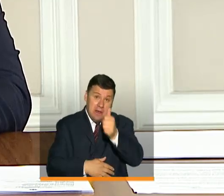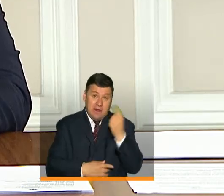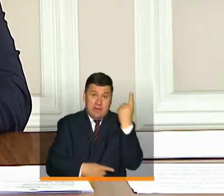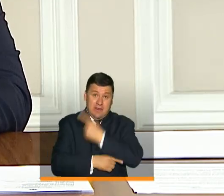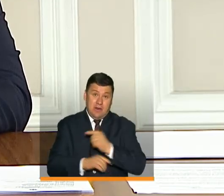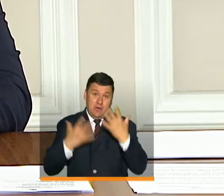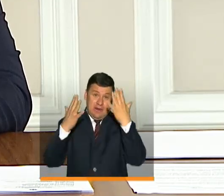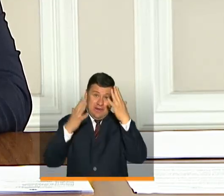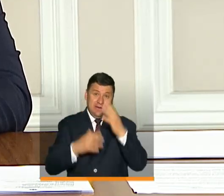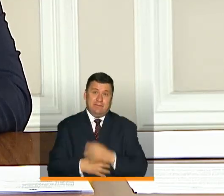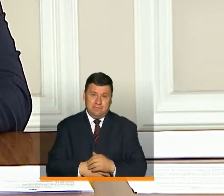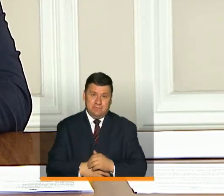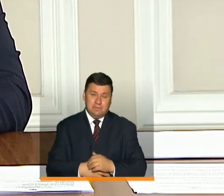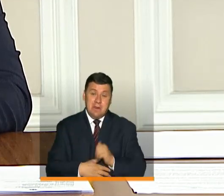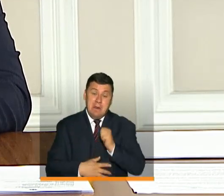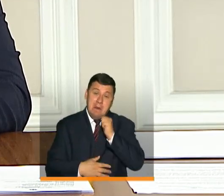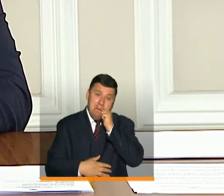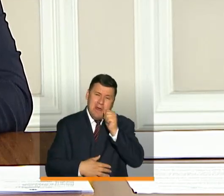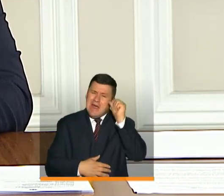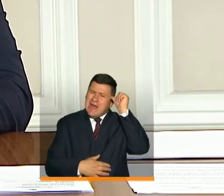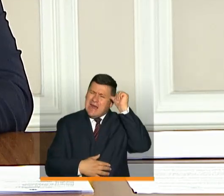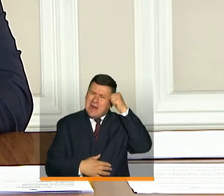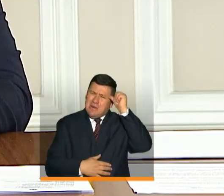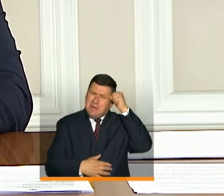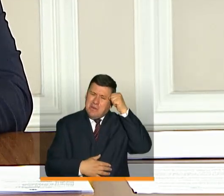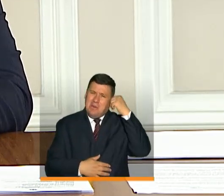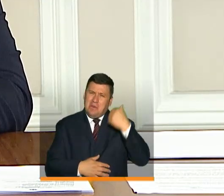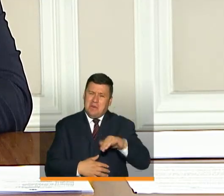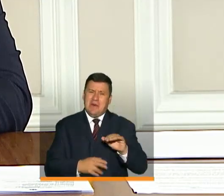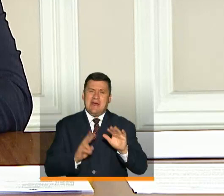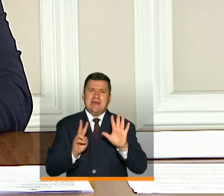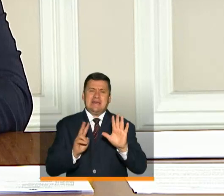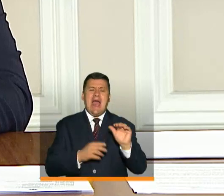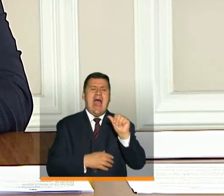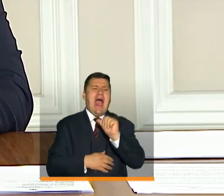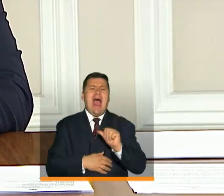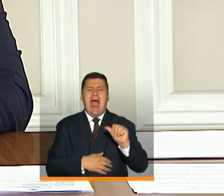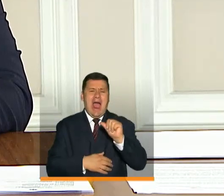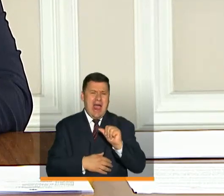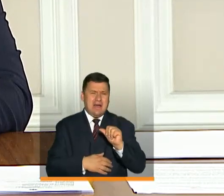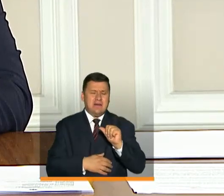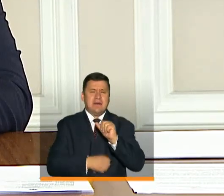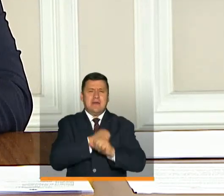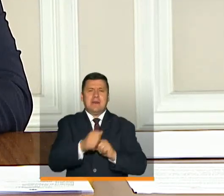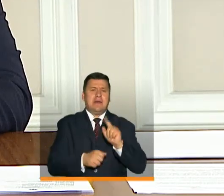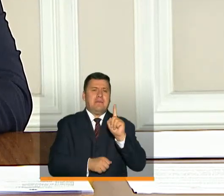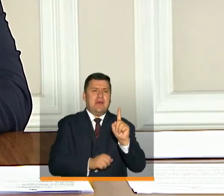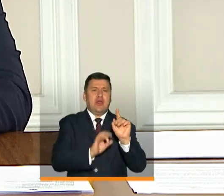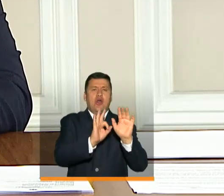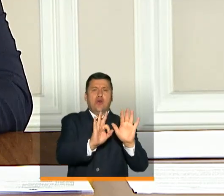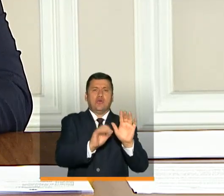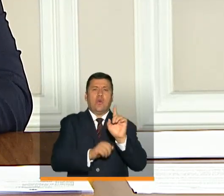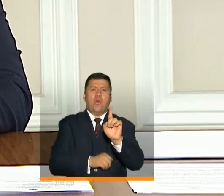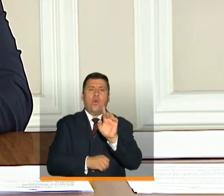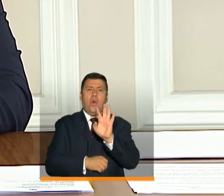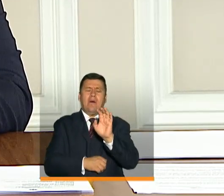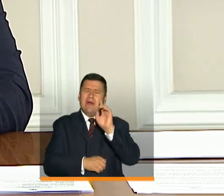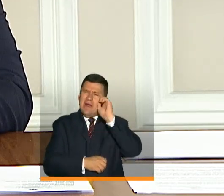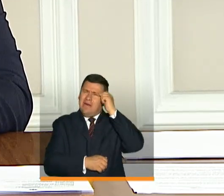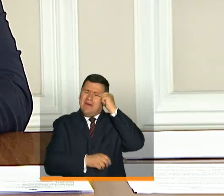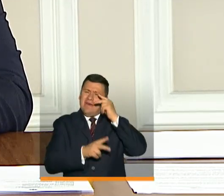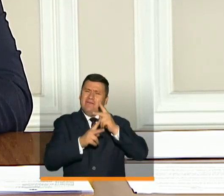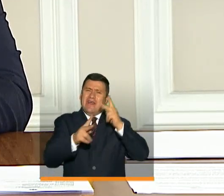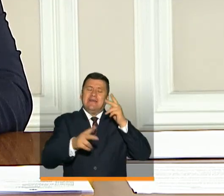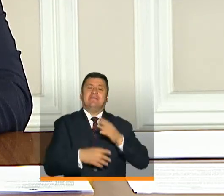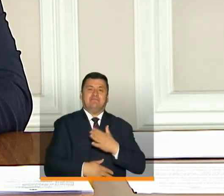día festivo, mañana estaremos recordando ese 7 de agosto de 1819,